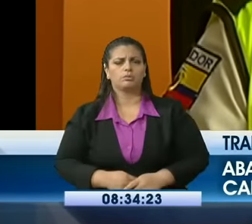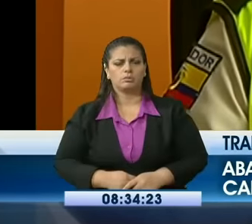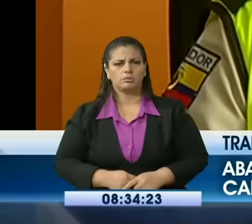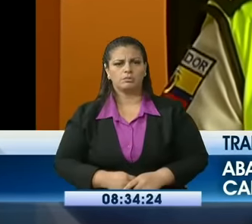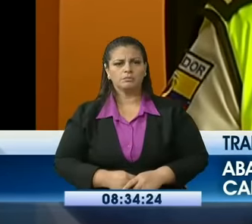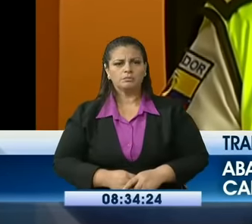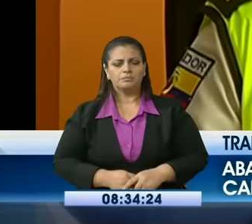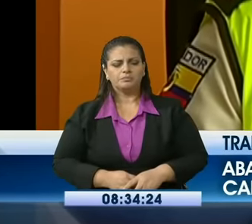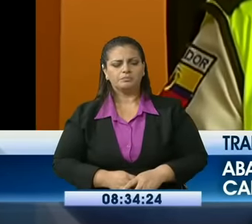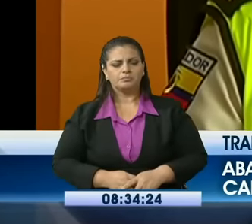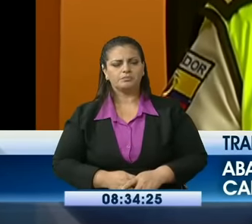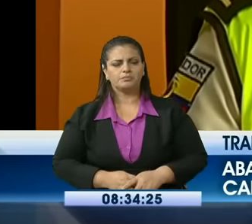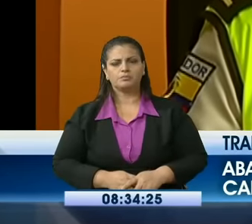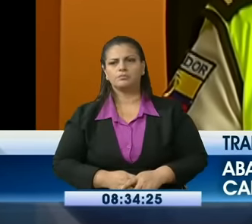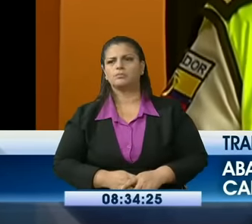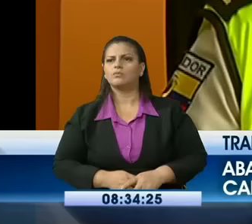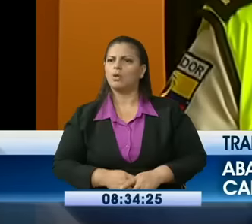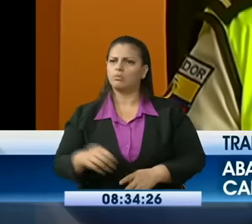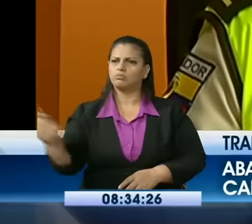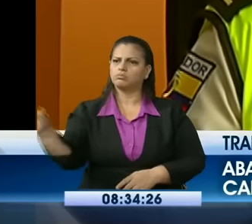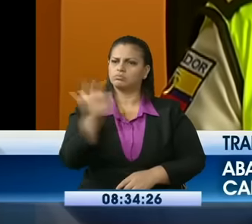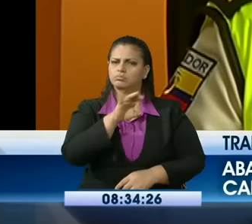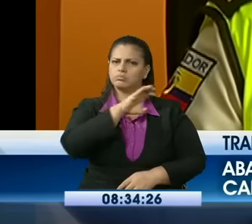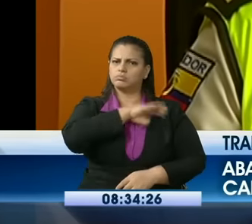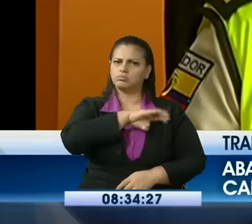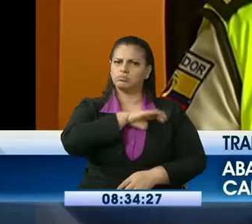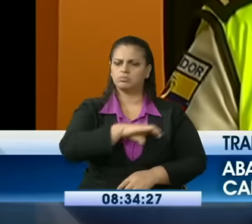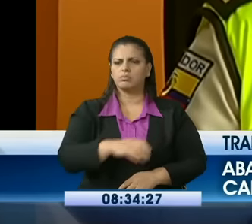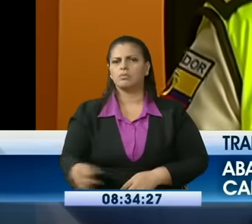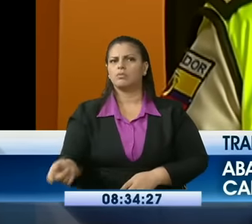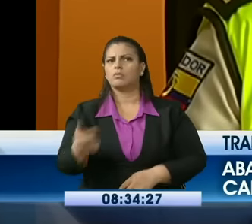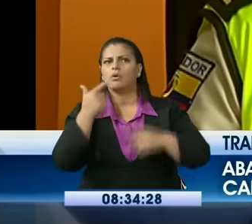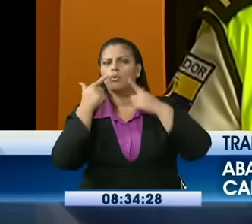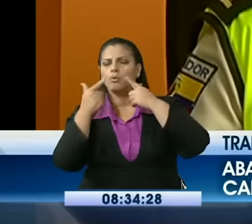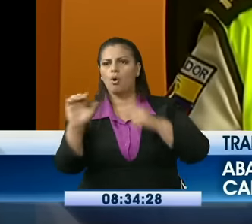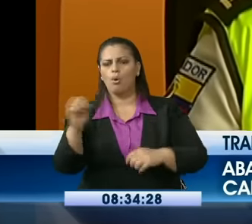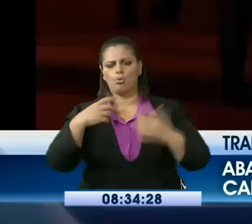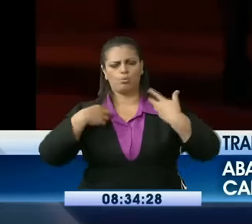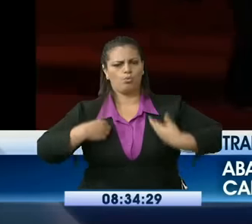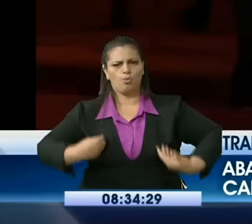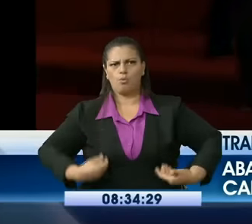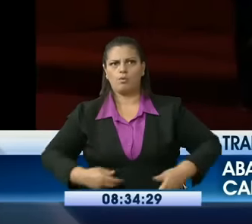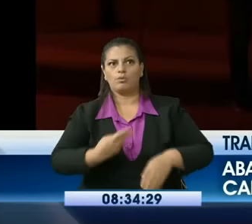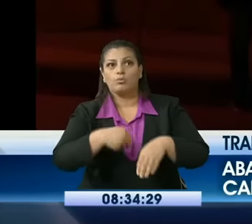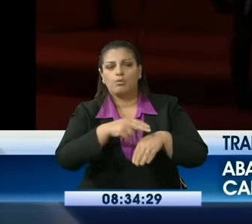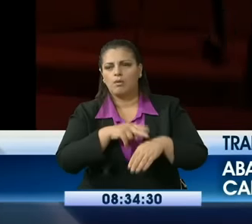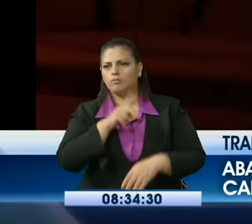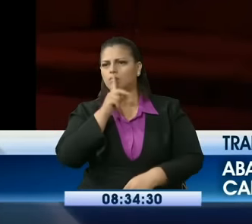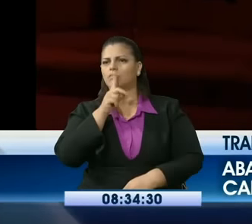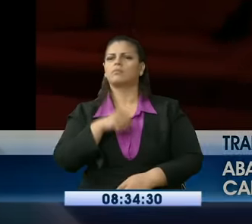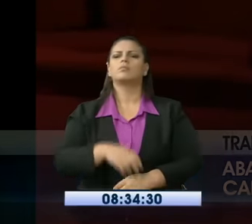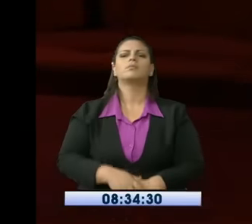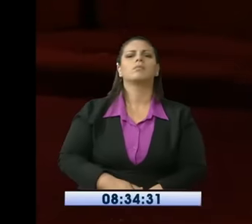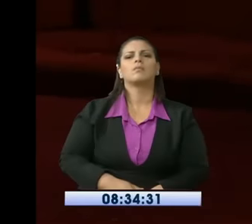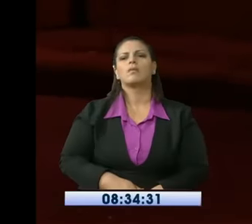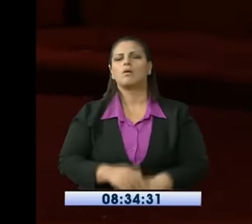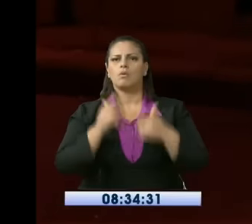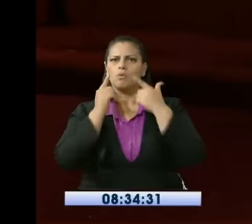haciendo operativos donde ubicamos personal uniformado y personal civil, con el fin de poder detenerles en delitos flagrantes. Informó Julio César Saona.